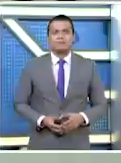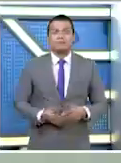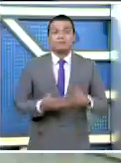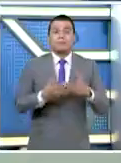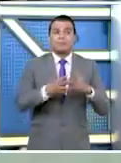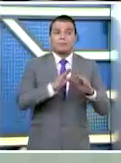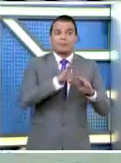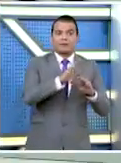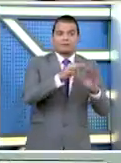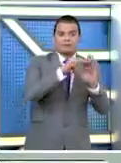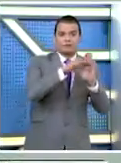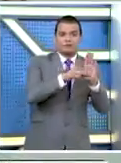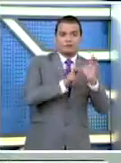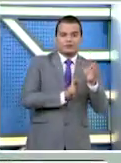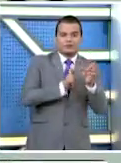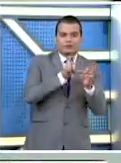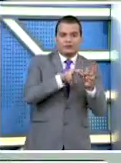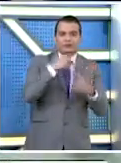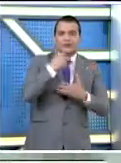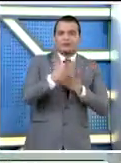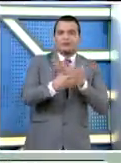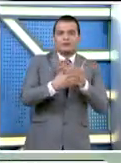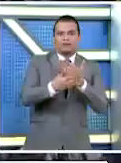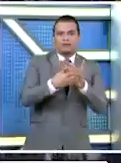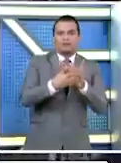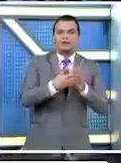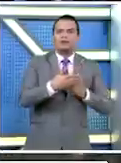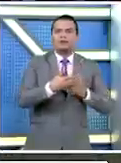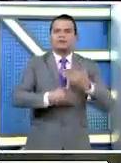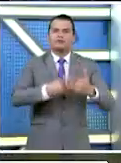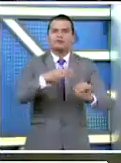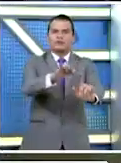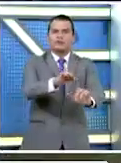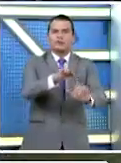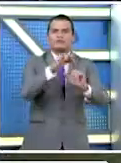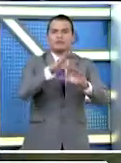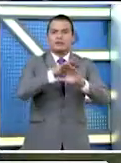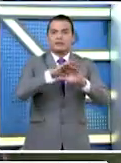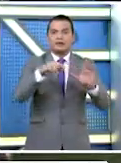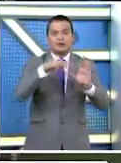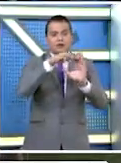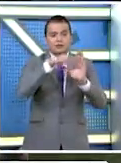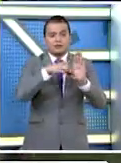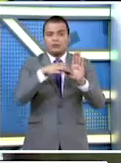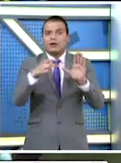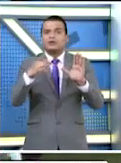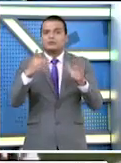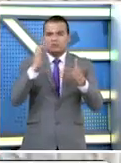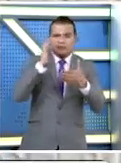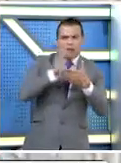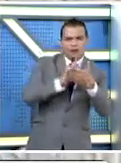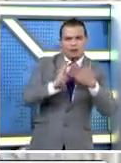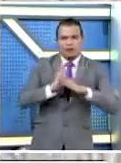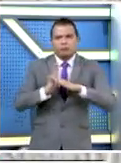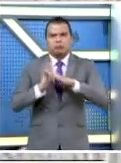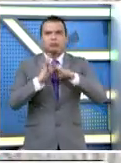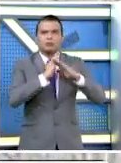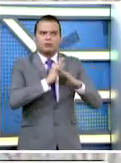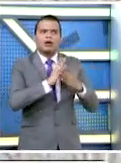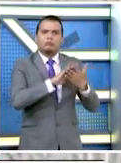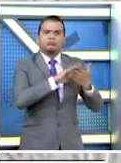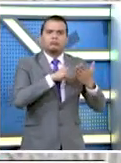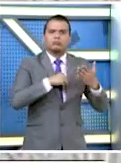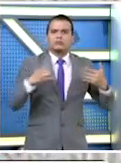en el protocolo la federación solicita vías especiales y acatarán todas las normas de bioseguridad al apoyo que nos den los